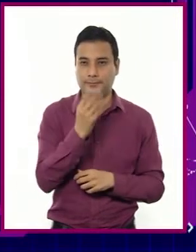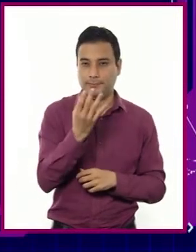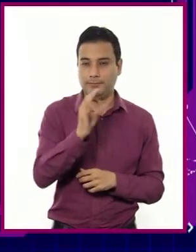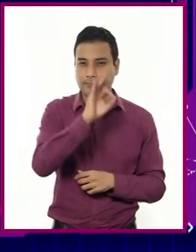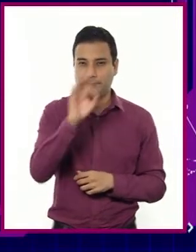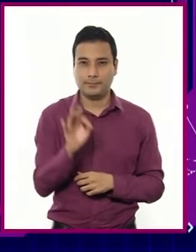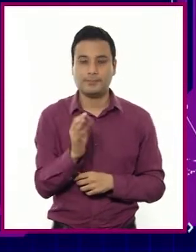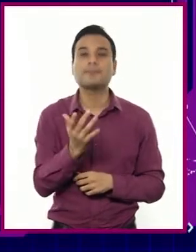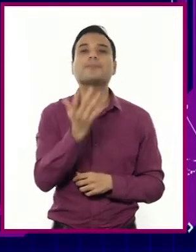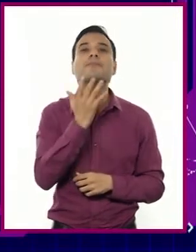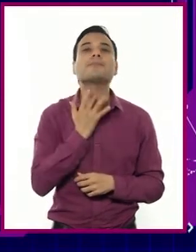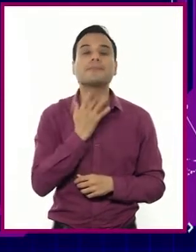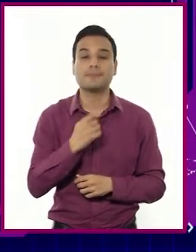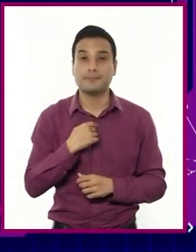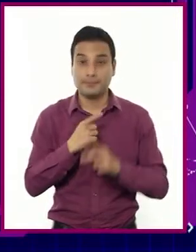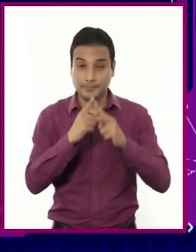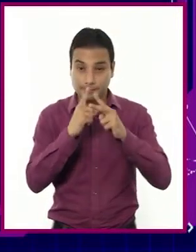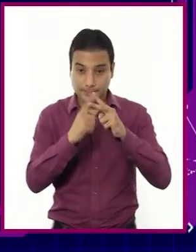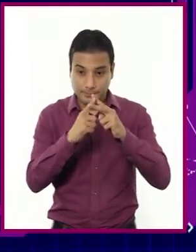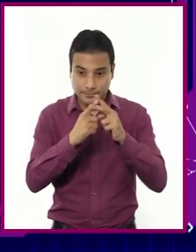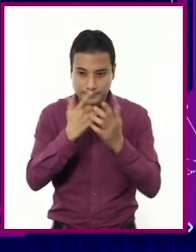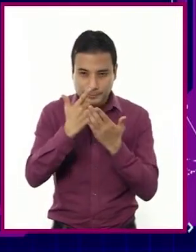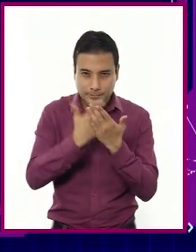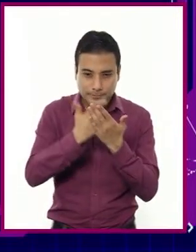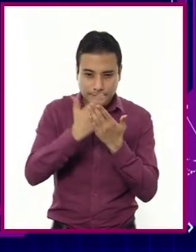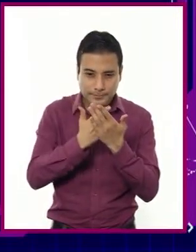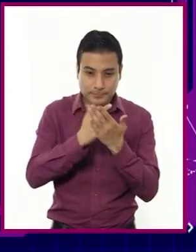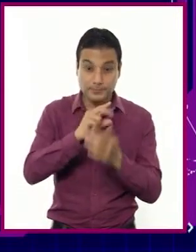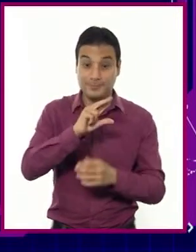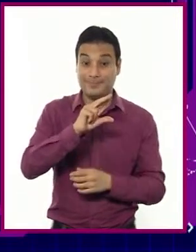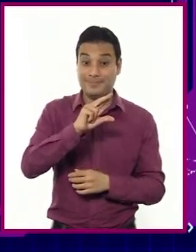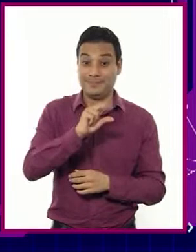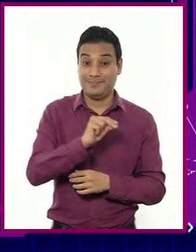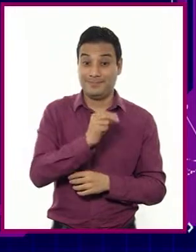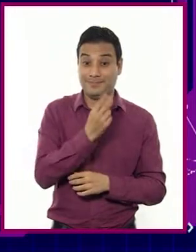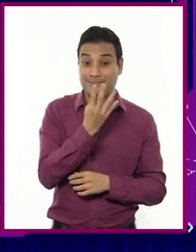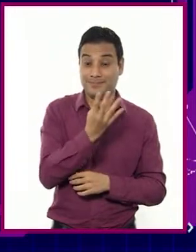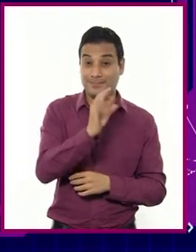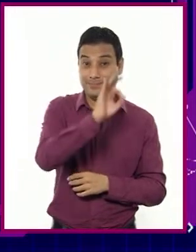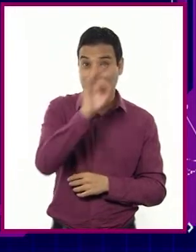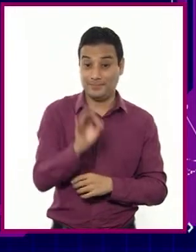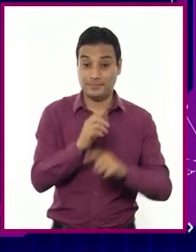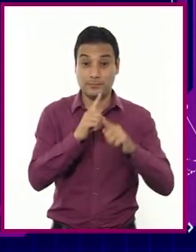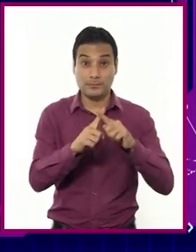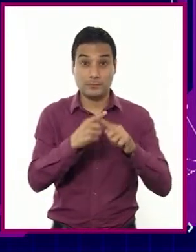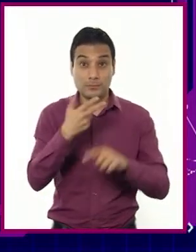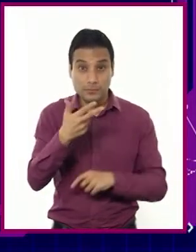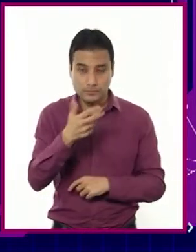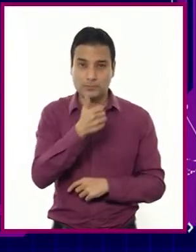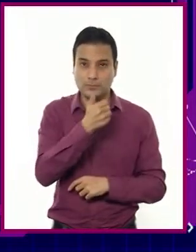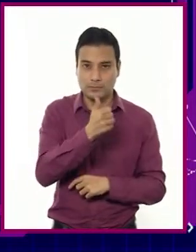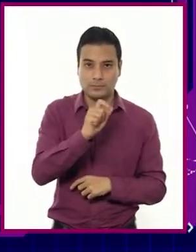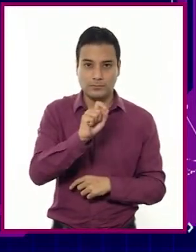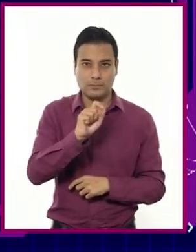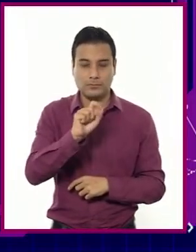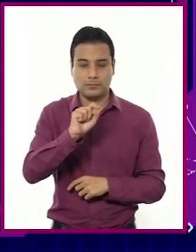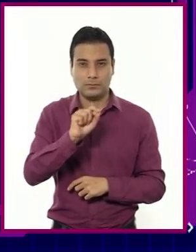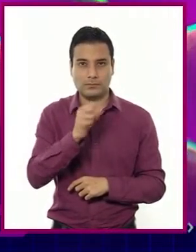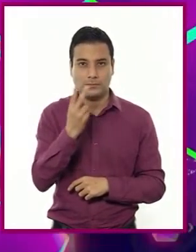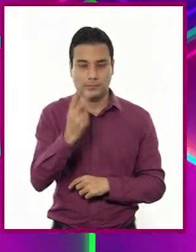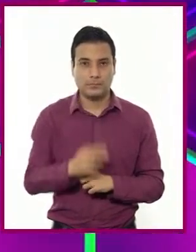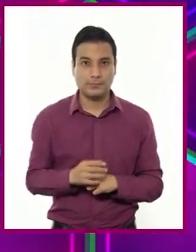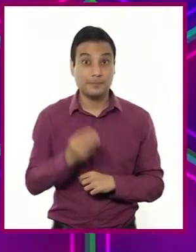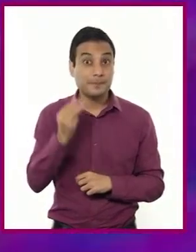alcohol. Al calcular 84% de 8 obtenemos 6.72. ¿Vieron cómo Marco sí